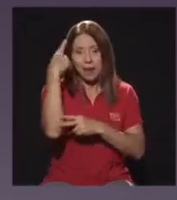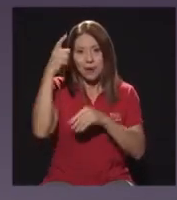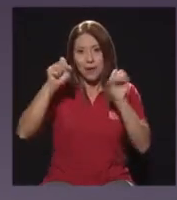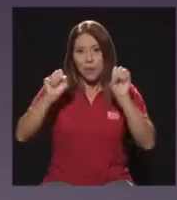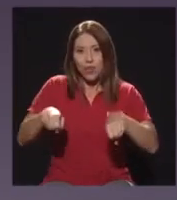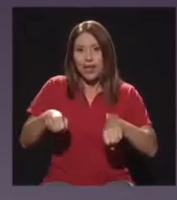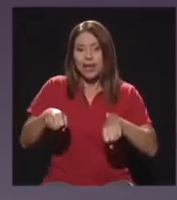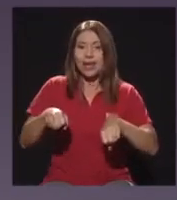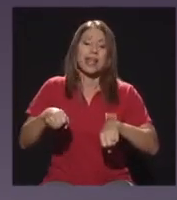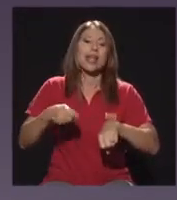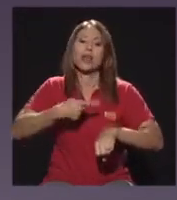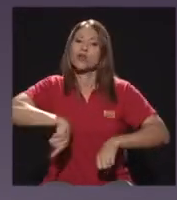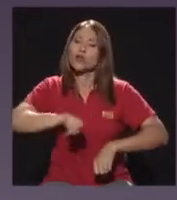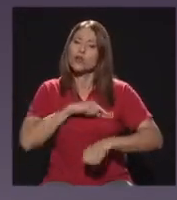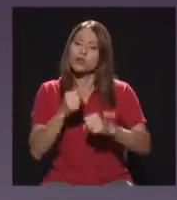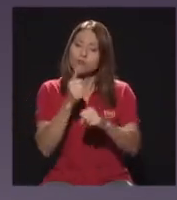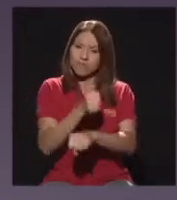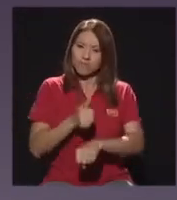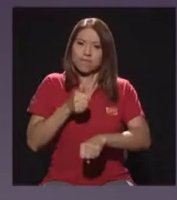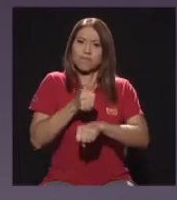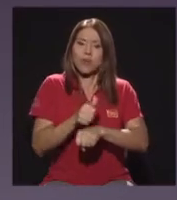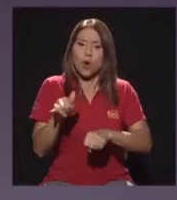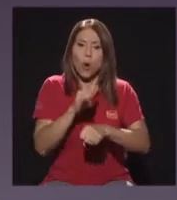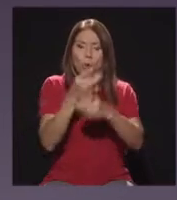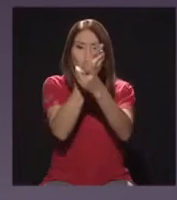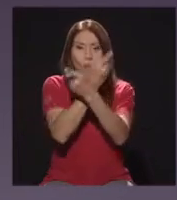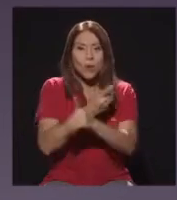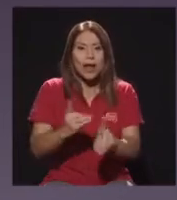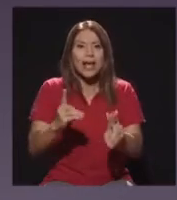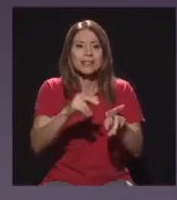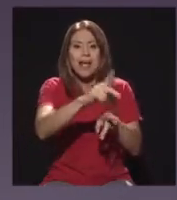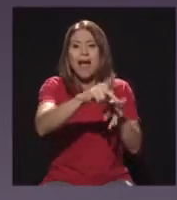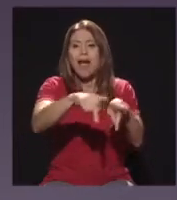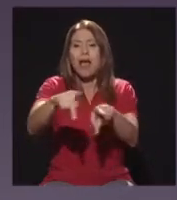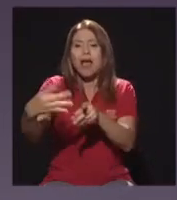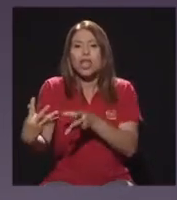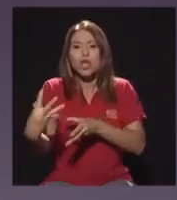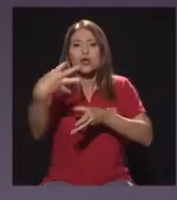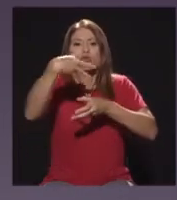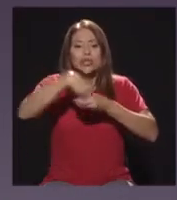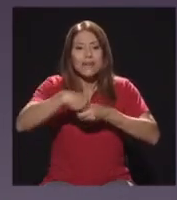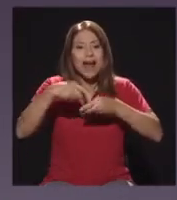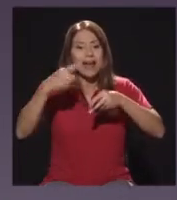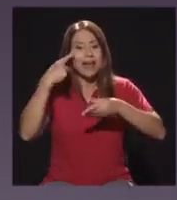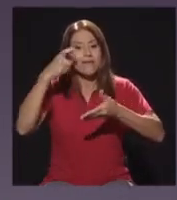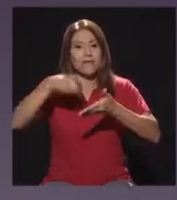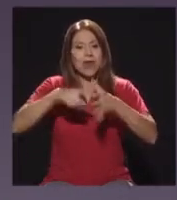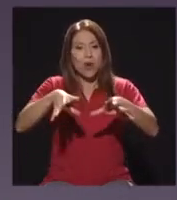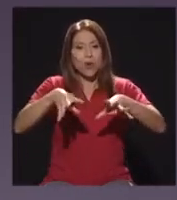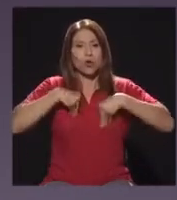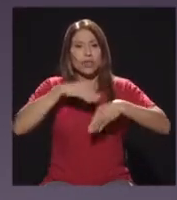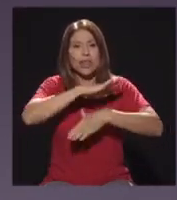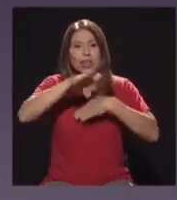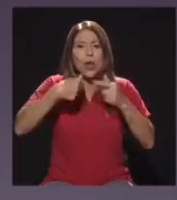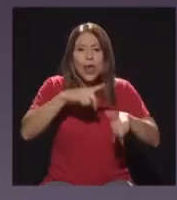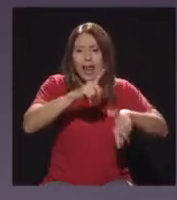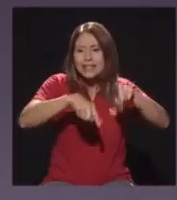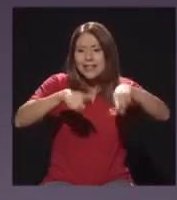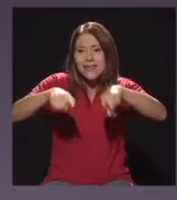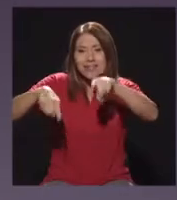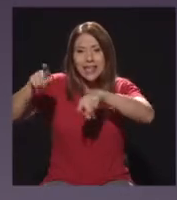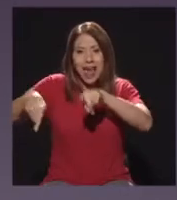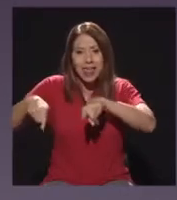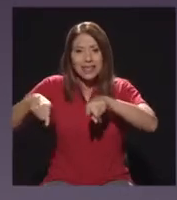afirmar nos como una democracia inclusiva que reconoce todas esas diversidades que que coexistimos